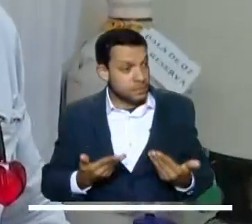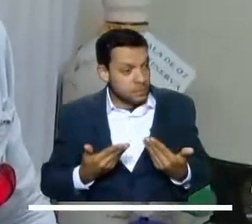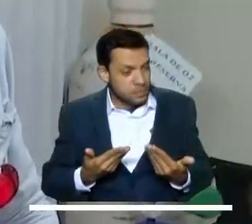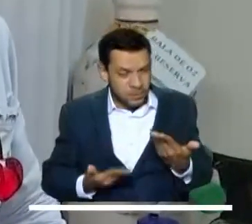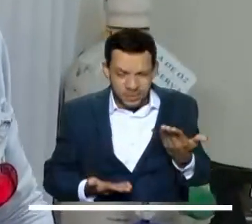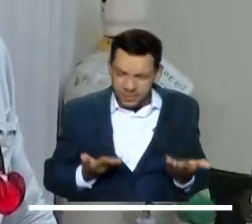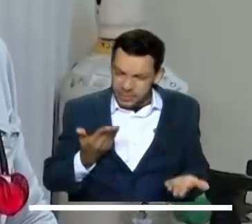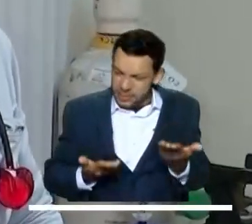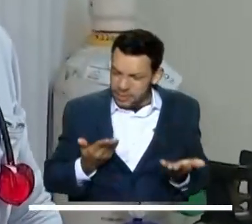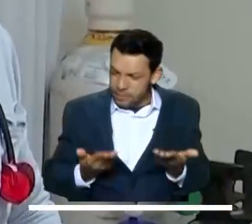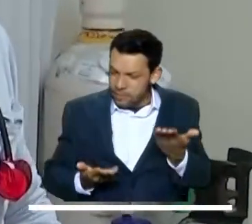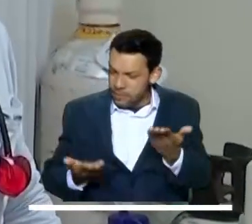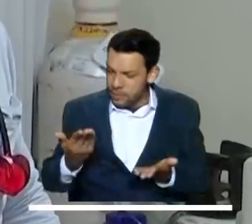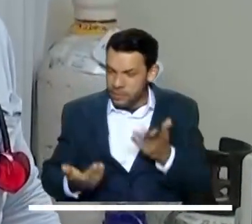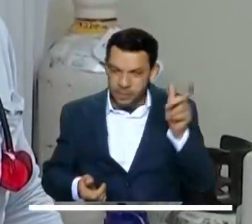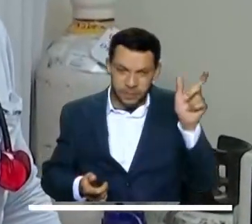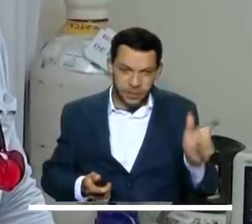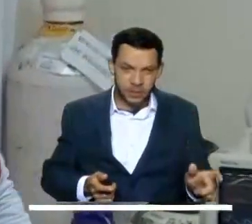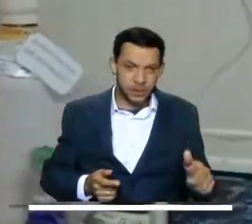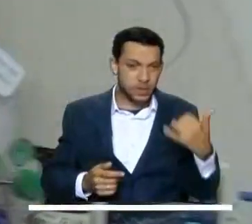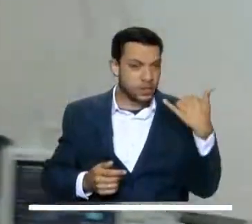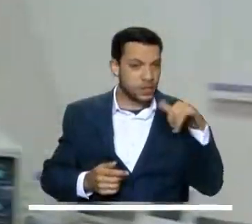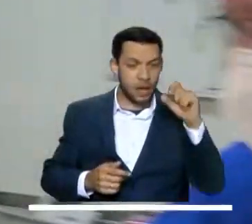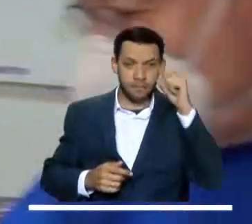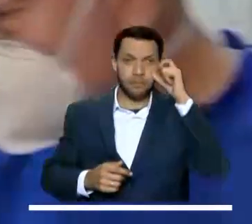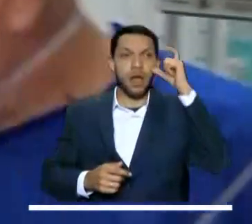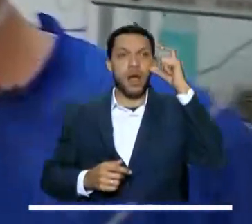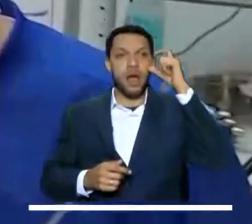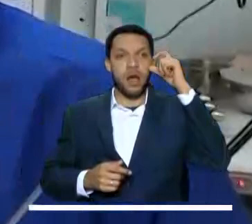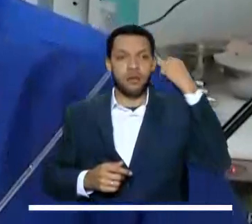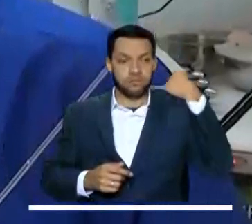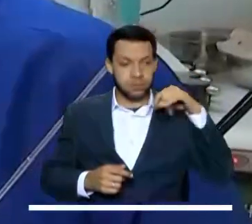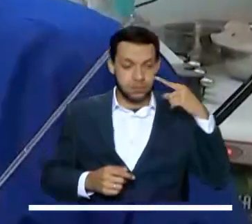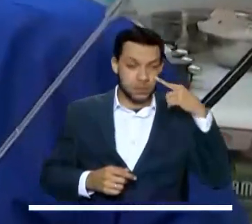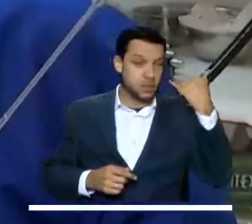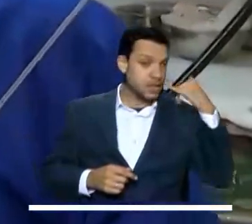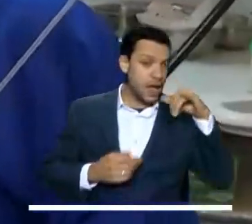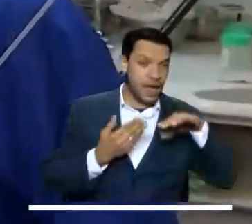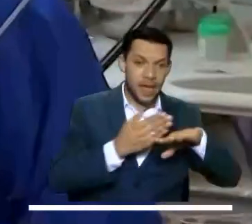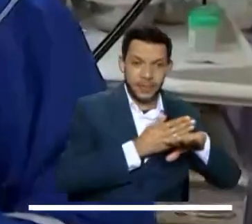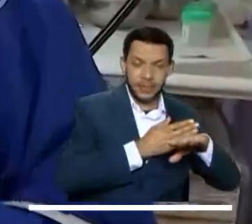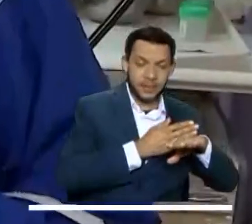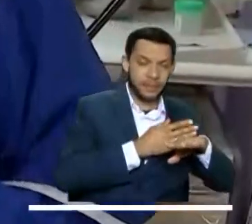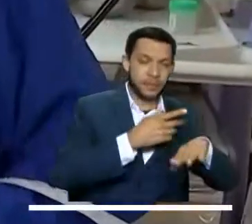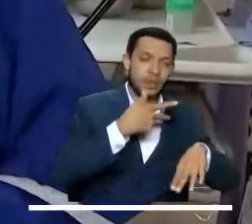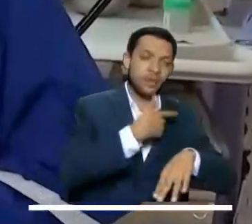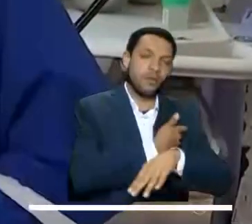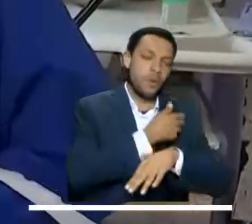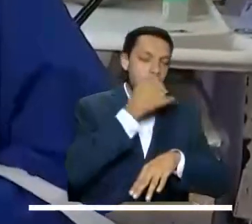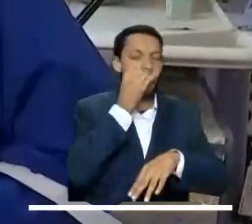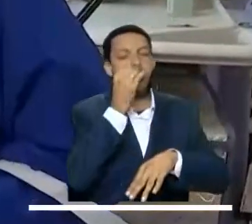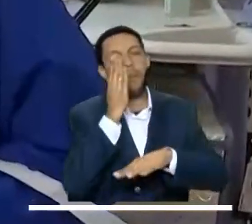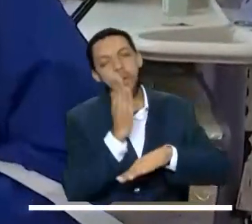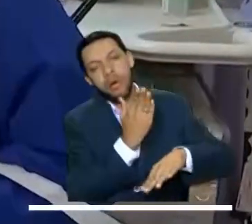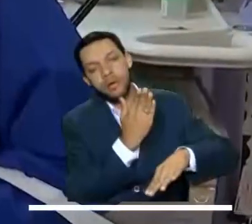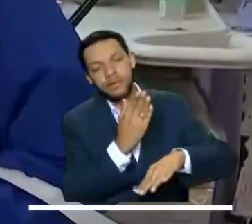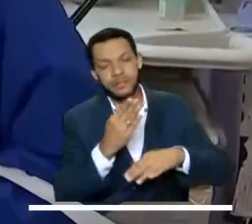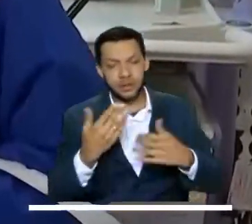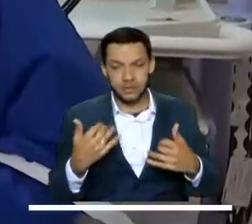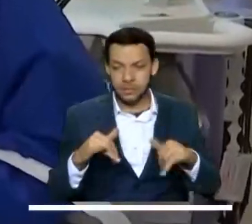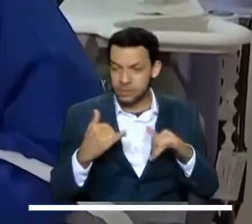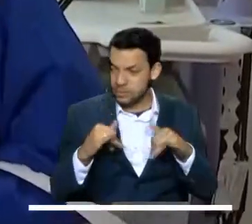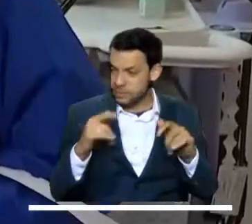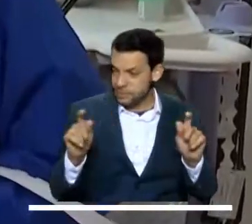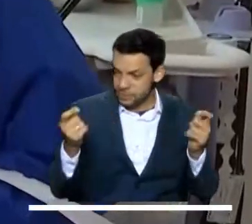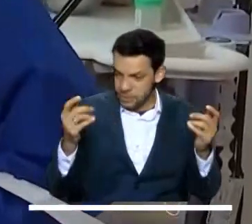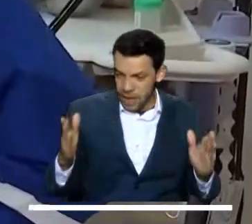genera disconfort. La paciente ya ha despertado de la anterior de la endoscopia que hicimos, y vamos a colocarle. ¿Y se siente bien, señora?